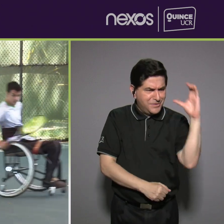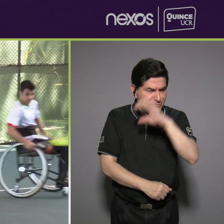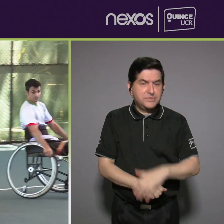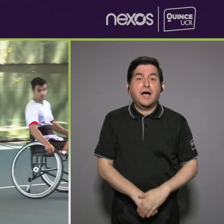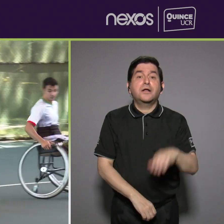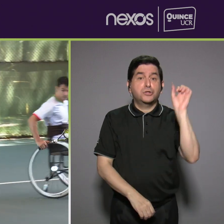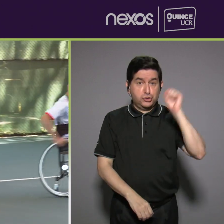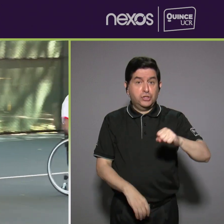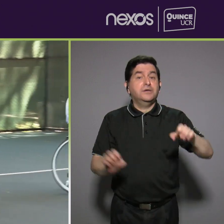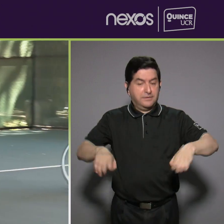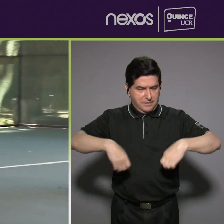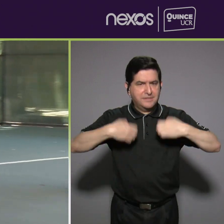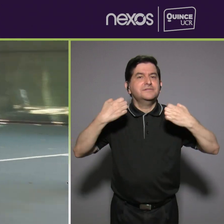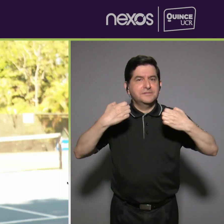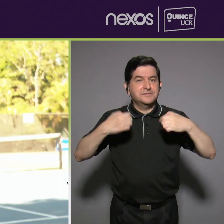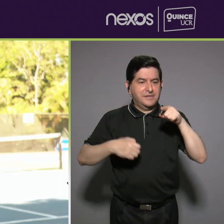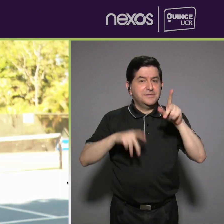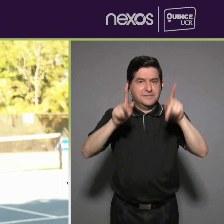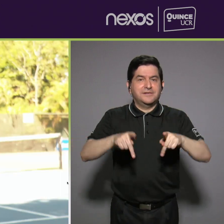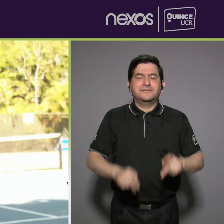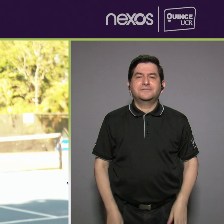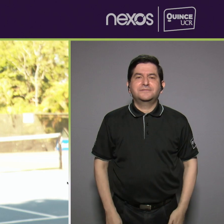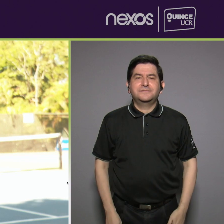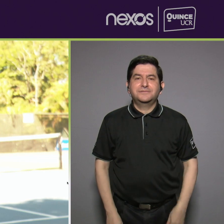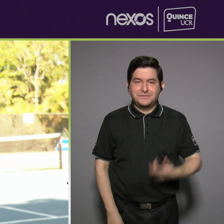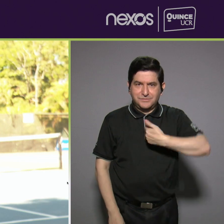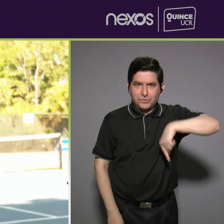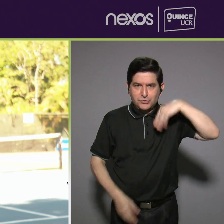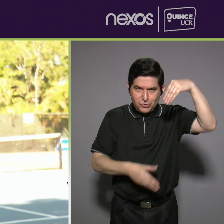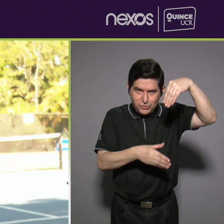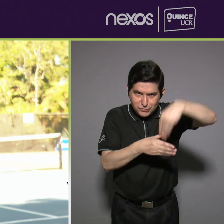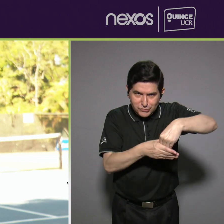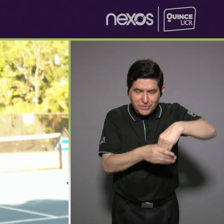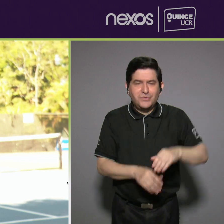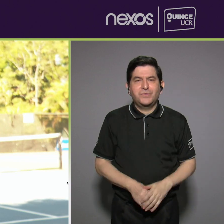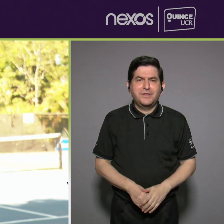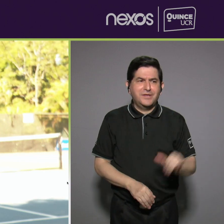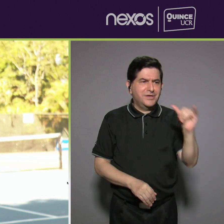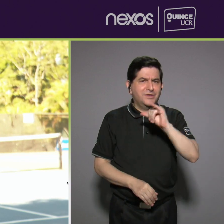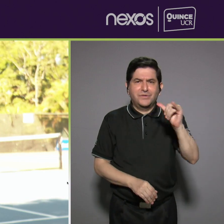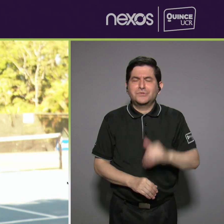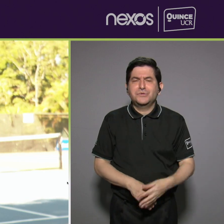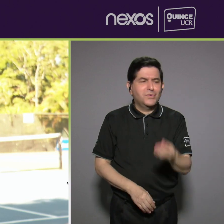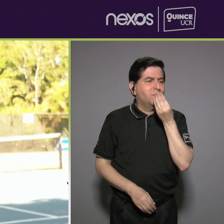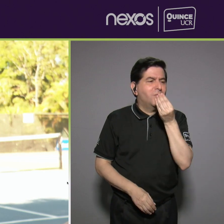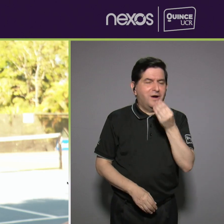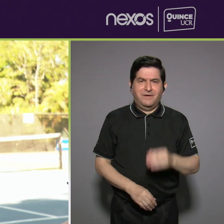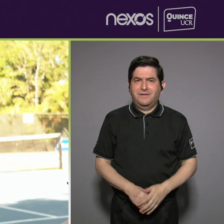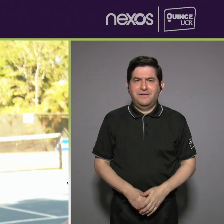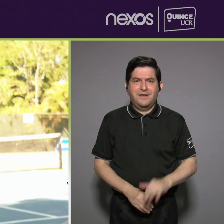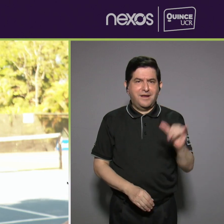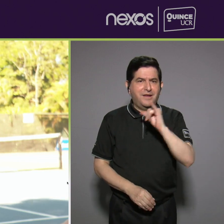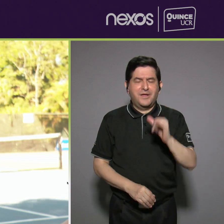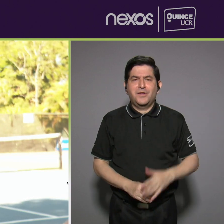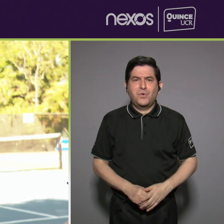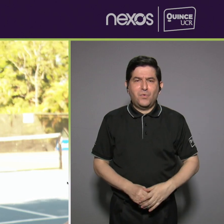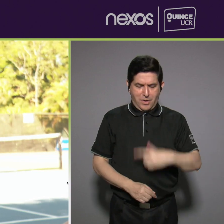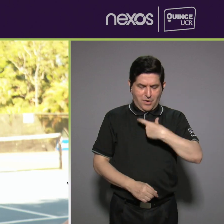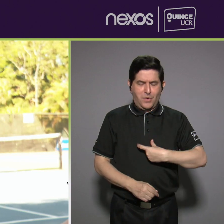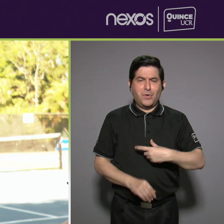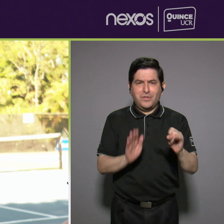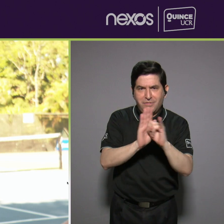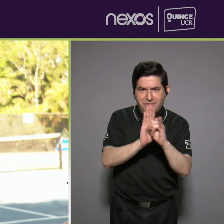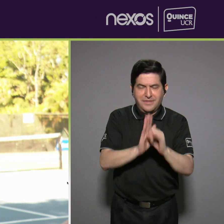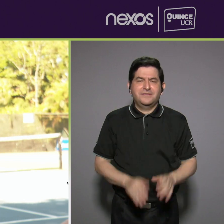definitivamente hay. De ver que somos parte de que tenemos exactamente la misma alimentación, el mismo café,